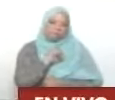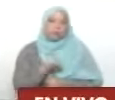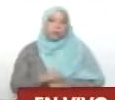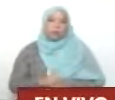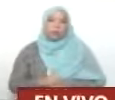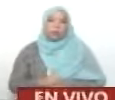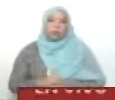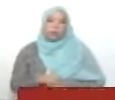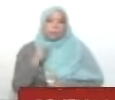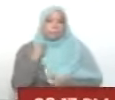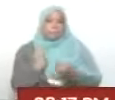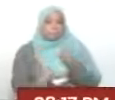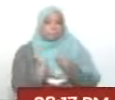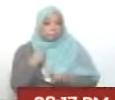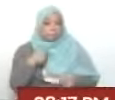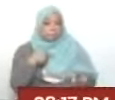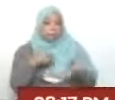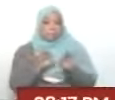Prepárate, Ecarri.